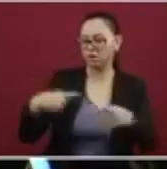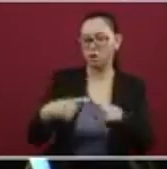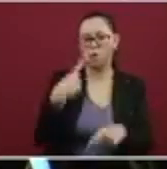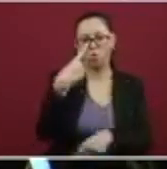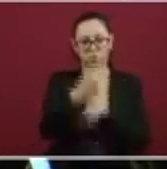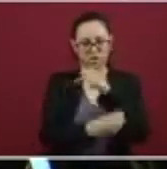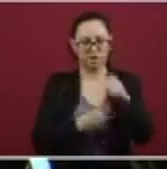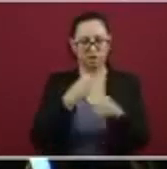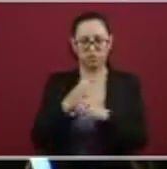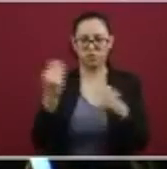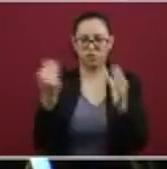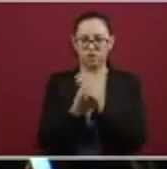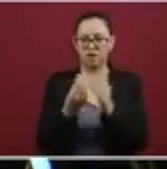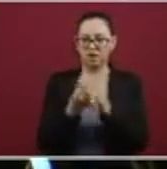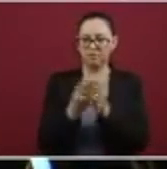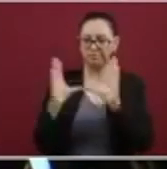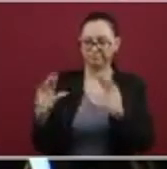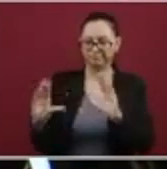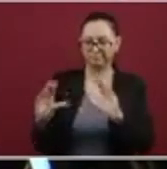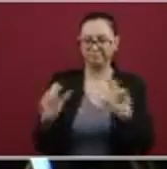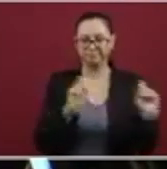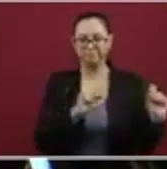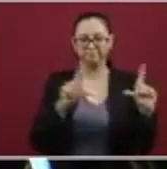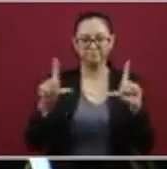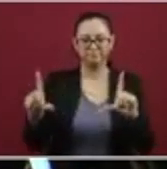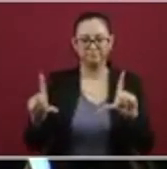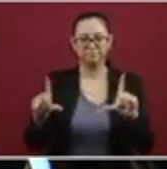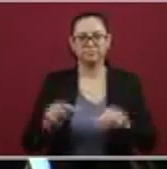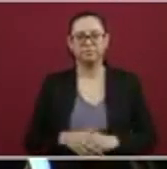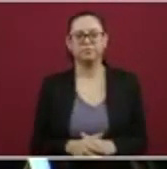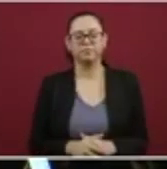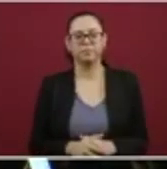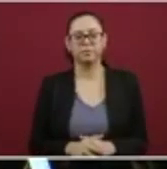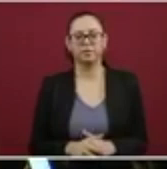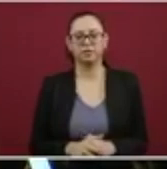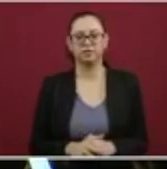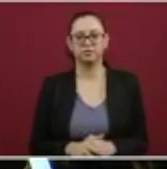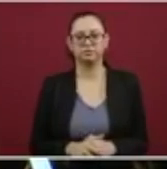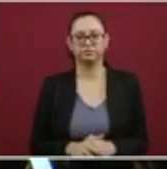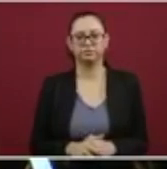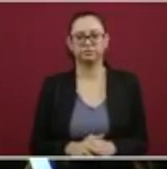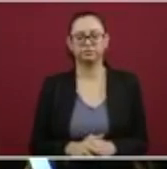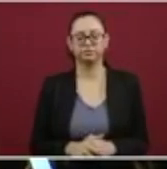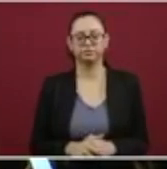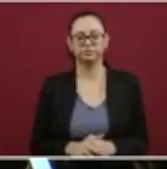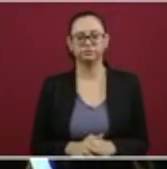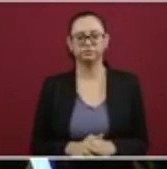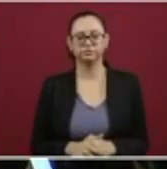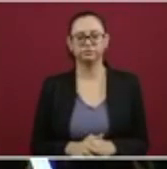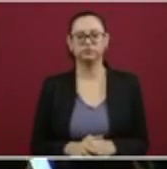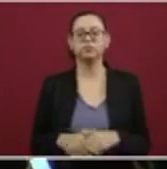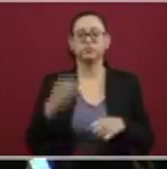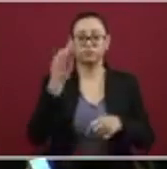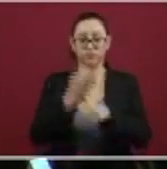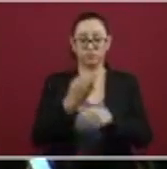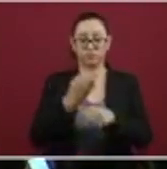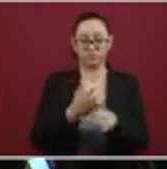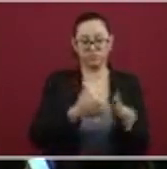capacitación. Adelante. Al día de hoy, presidente, contamos con